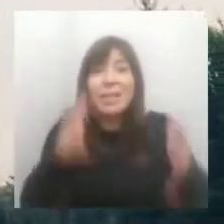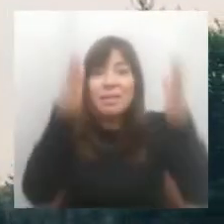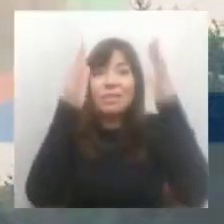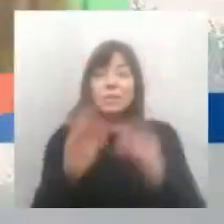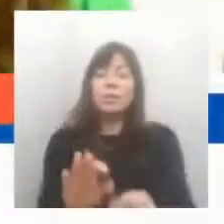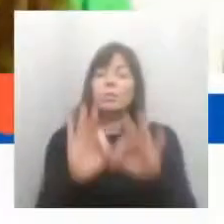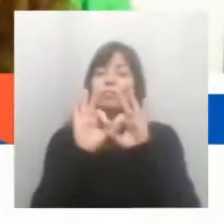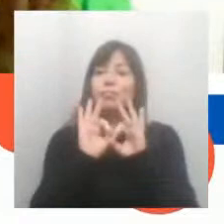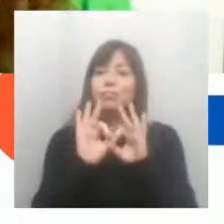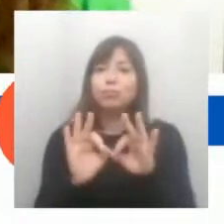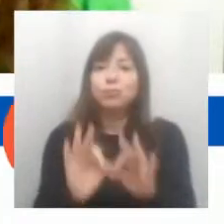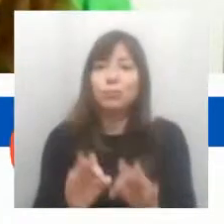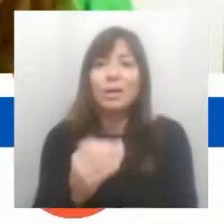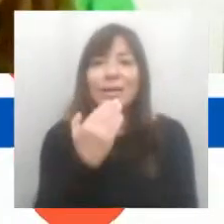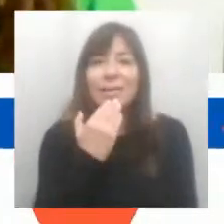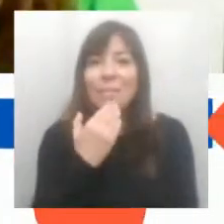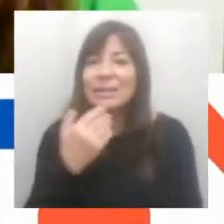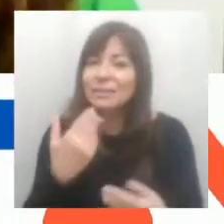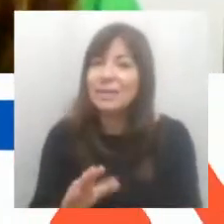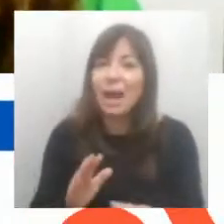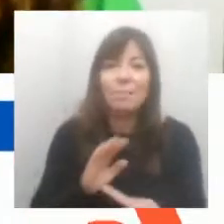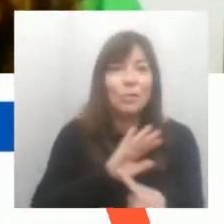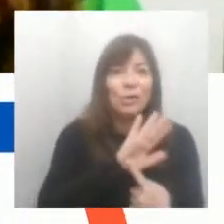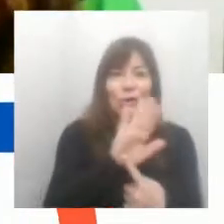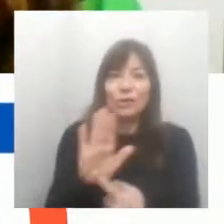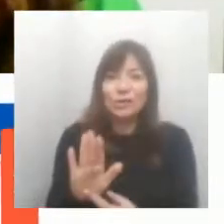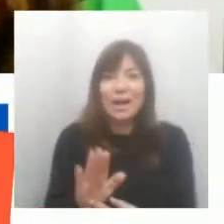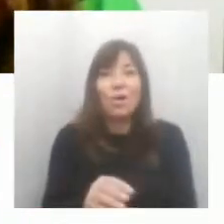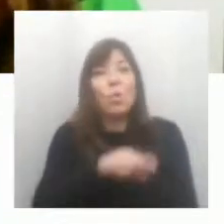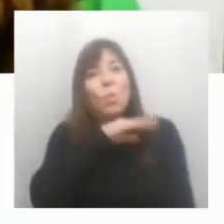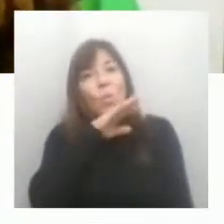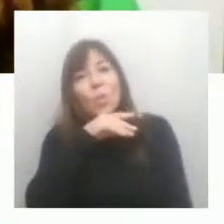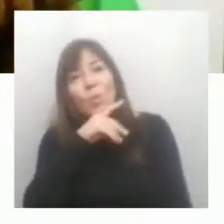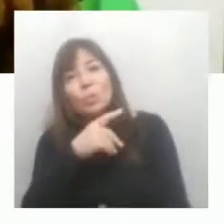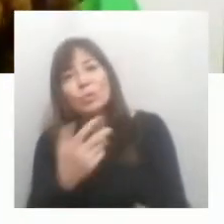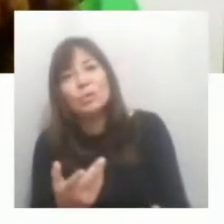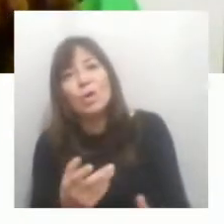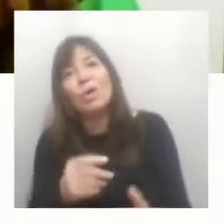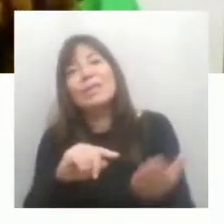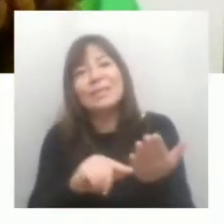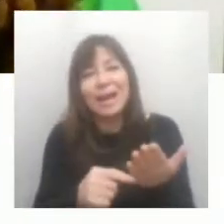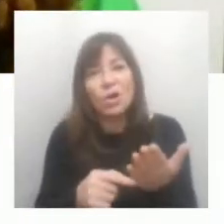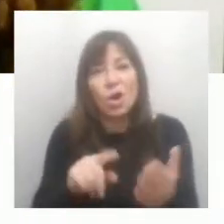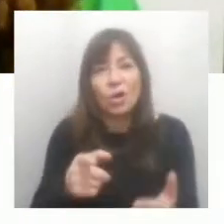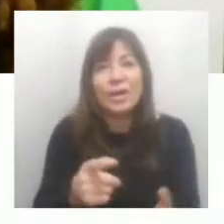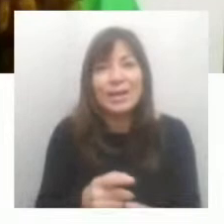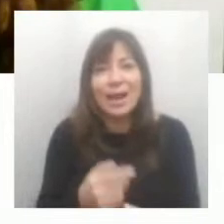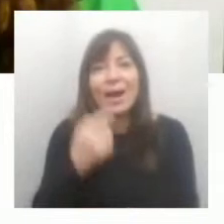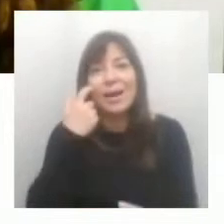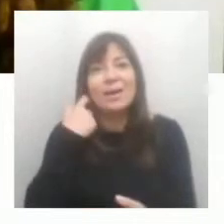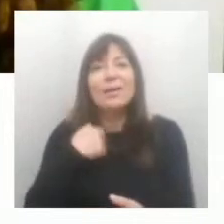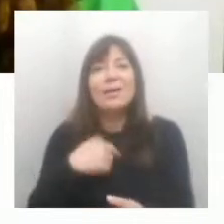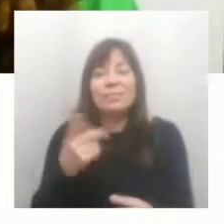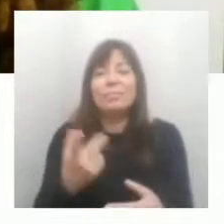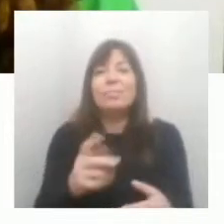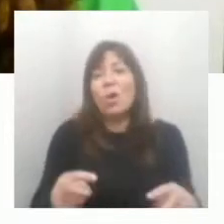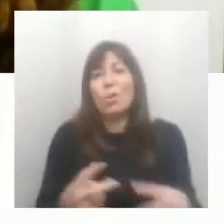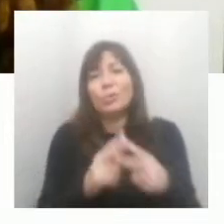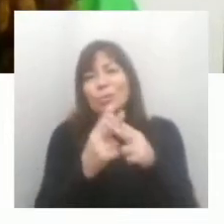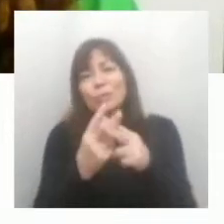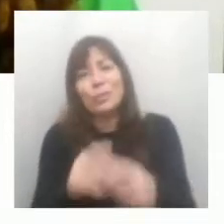también queda demostrado que el uso de la tecnología estaba presente ya en el edificio y en la construcción del museo, del edificio